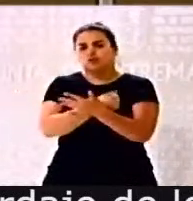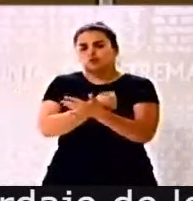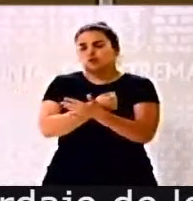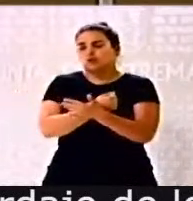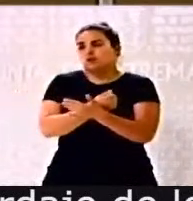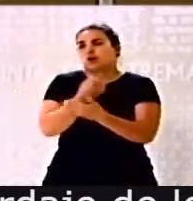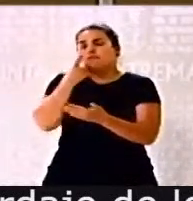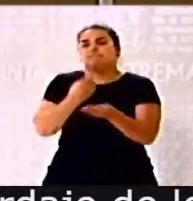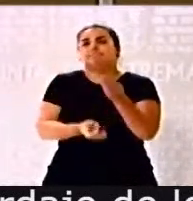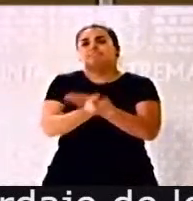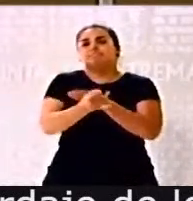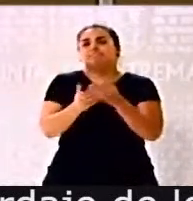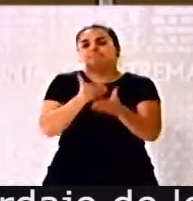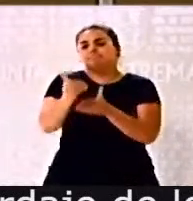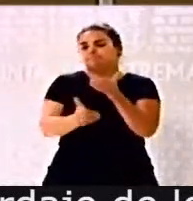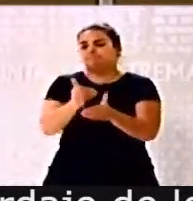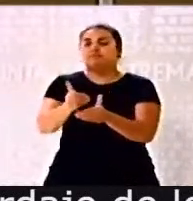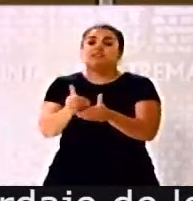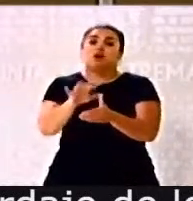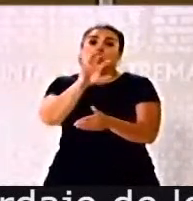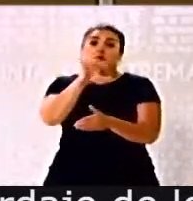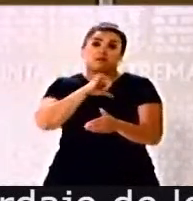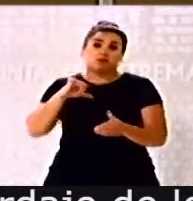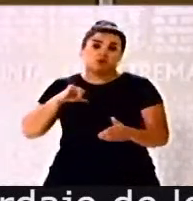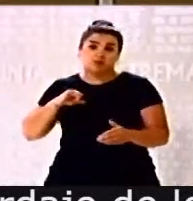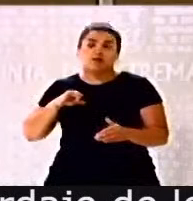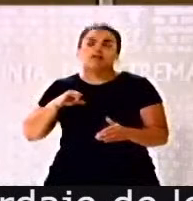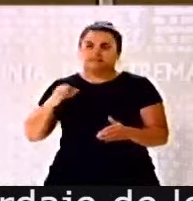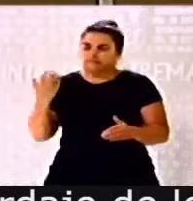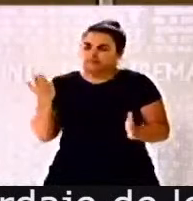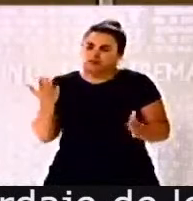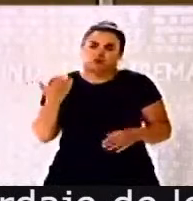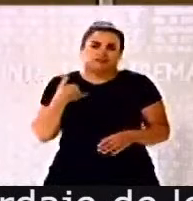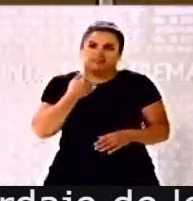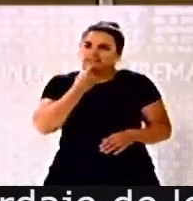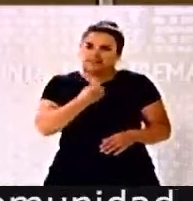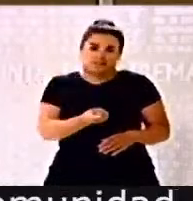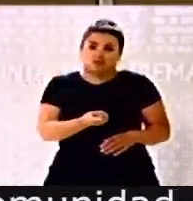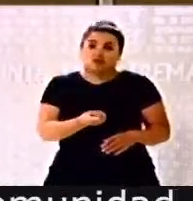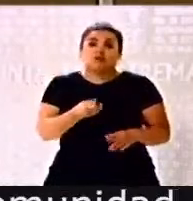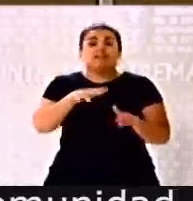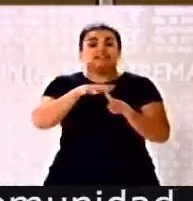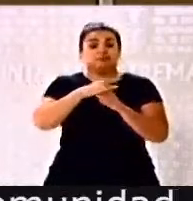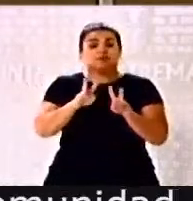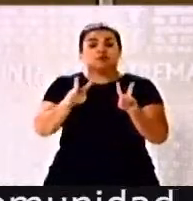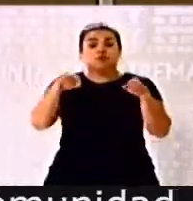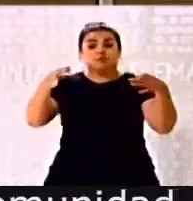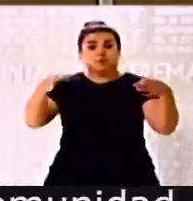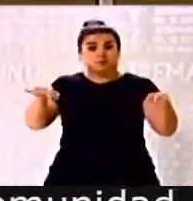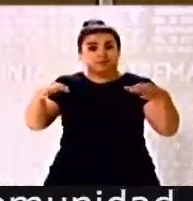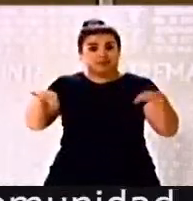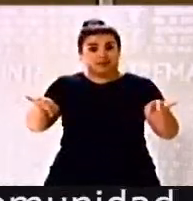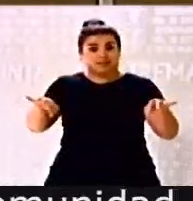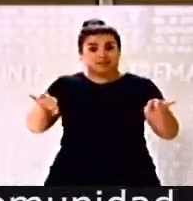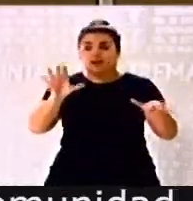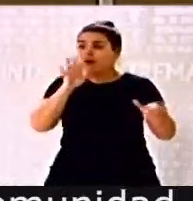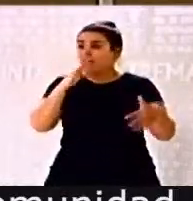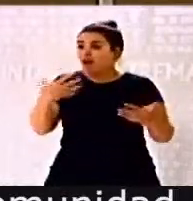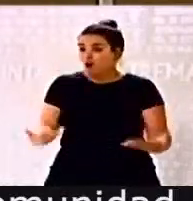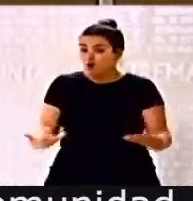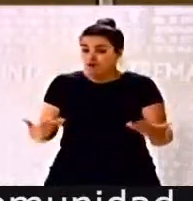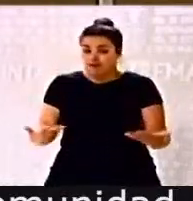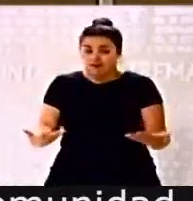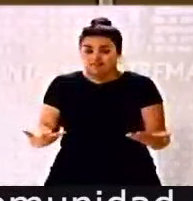que vayan surgiendo en nuestra comunidad autónoma, porque ya le digo que dentro del estado de nueva normalidad esto es